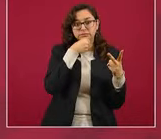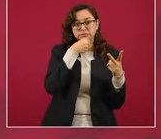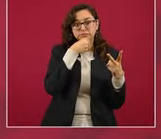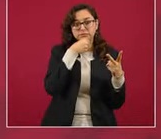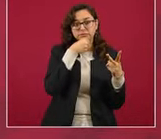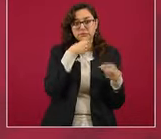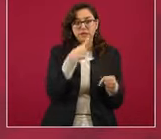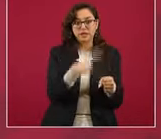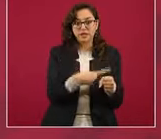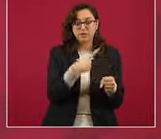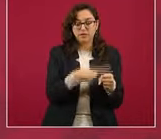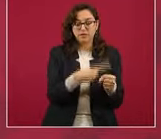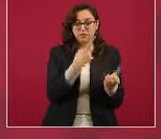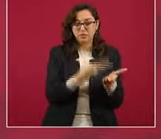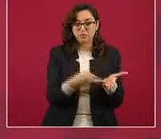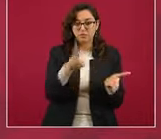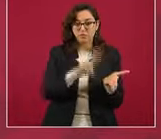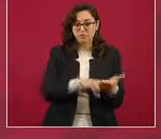enfermos crónicos,